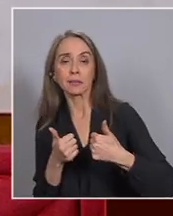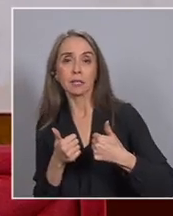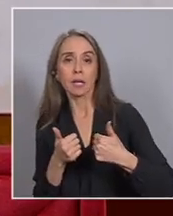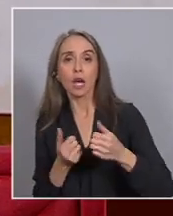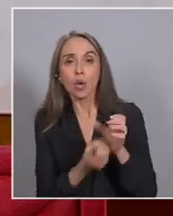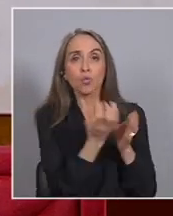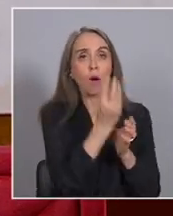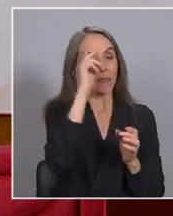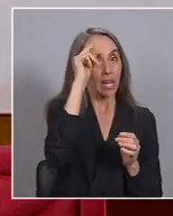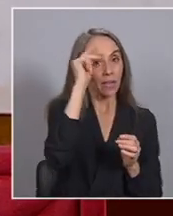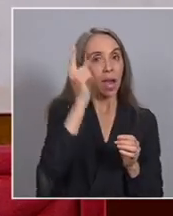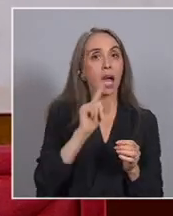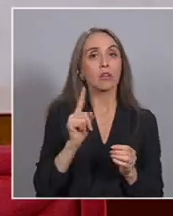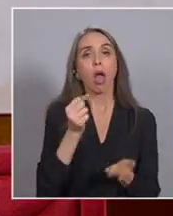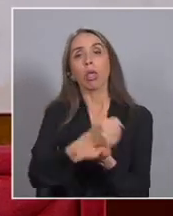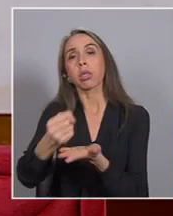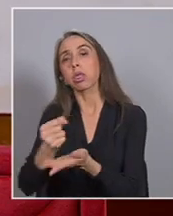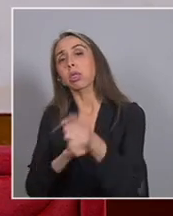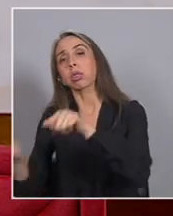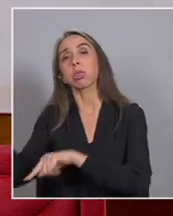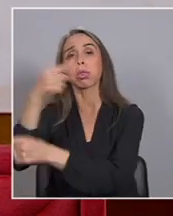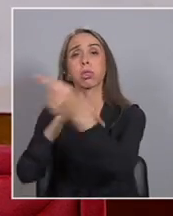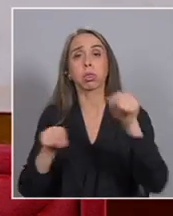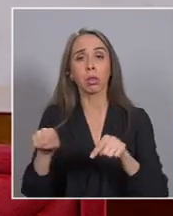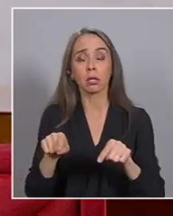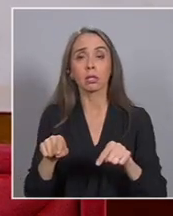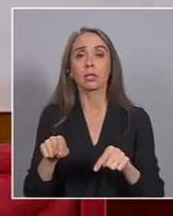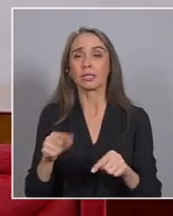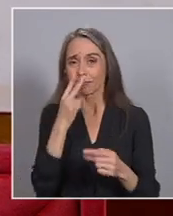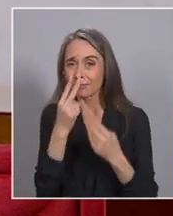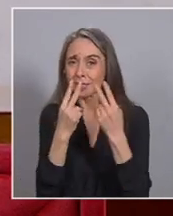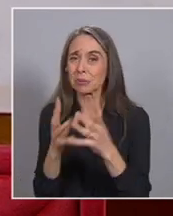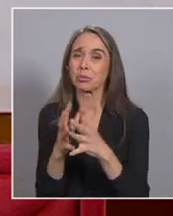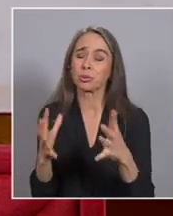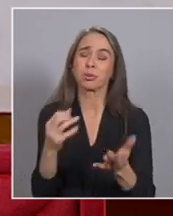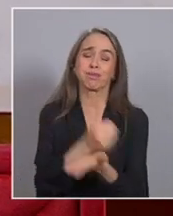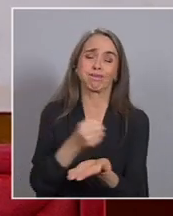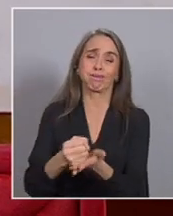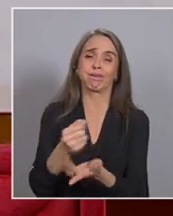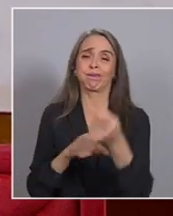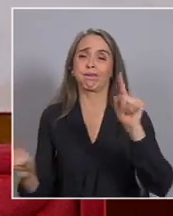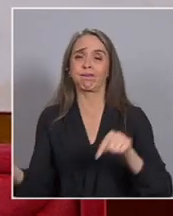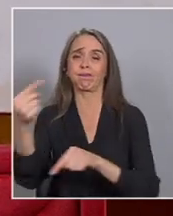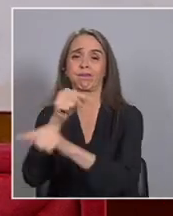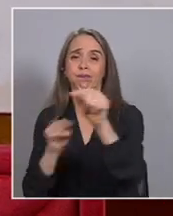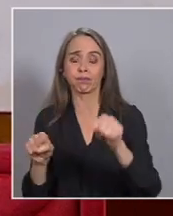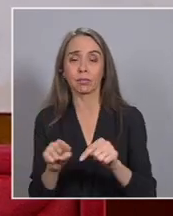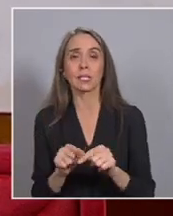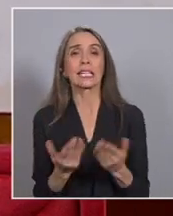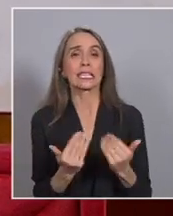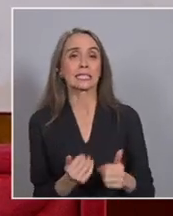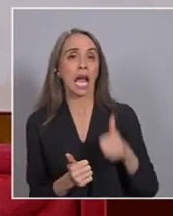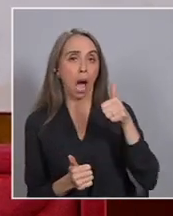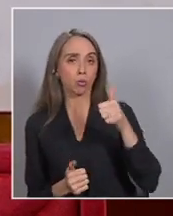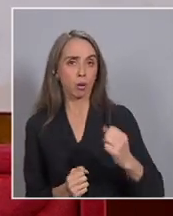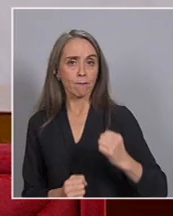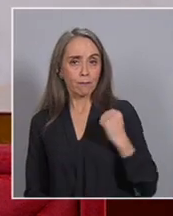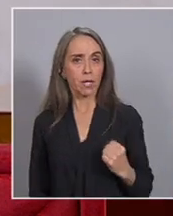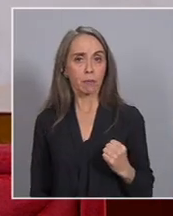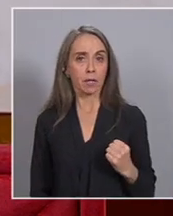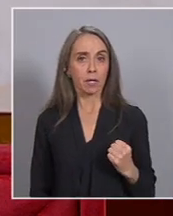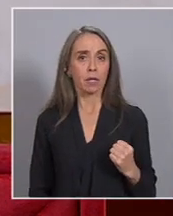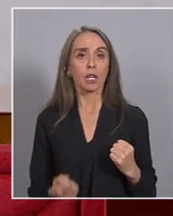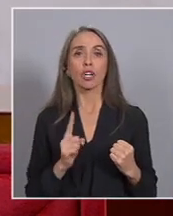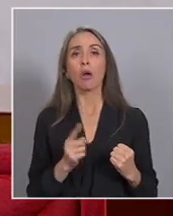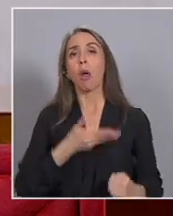con innovación y no con burocracia, con la que nos hemos encontrado mucho, con autoridad firme,